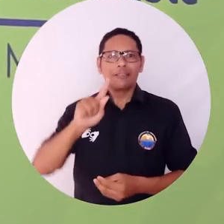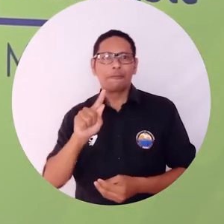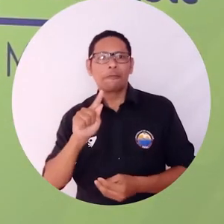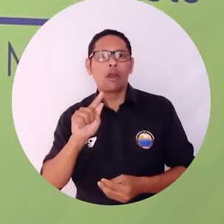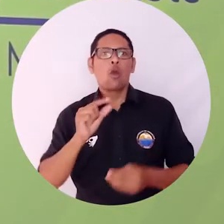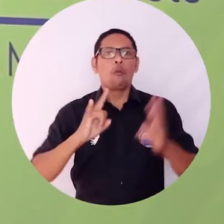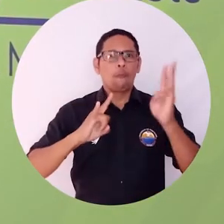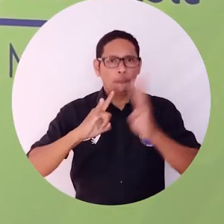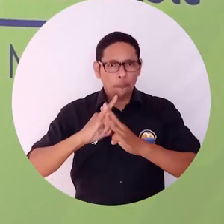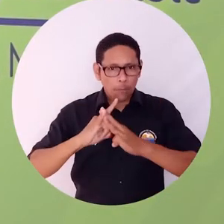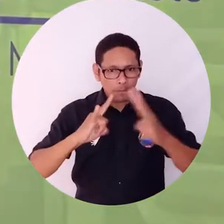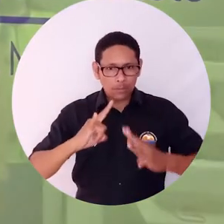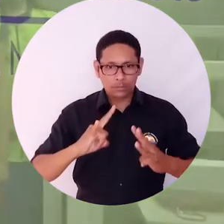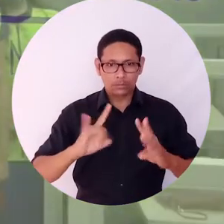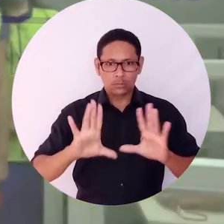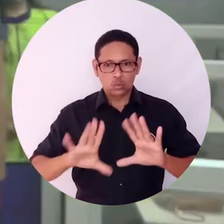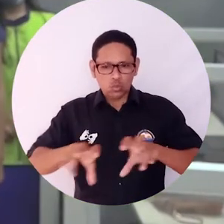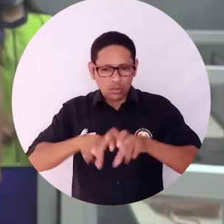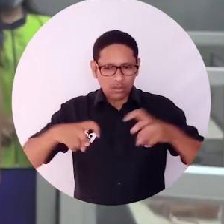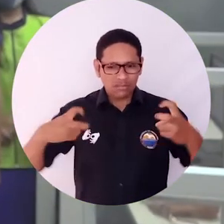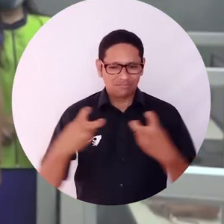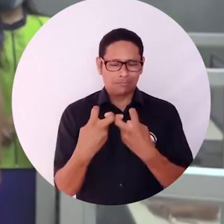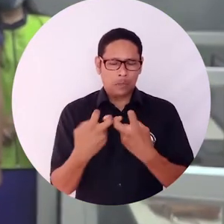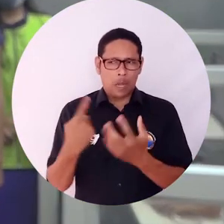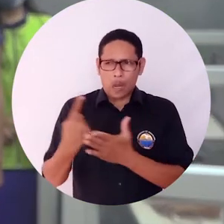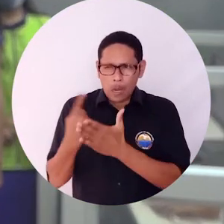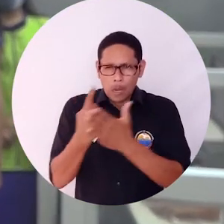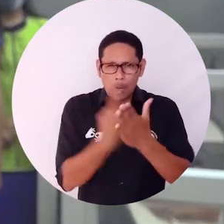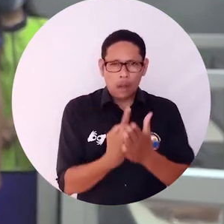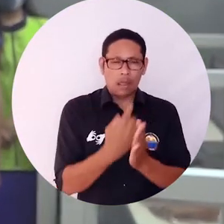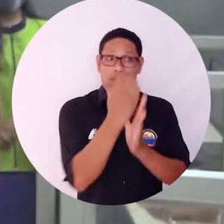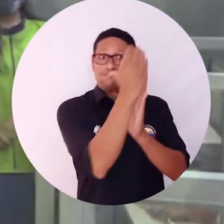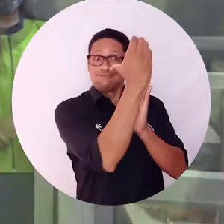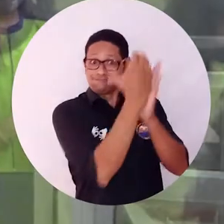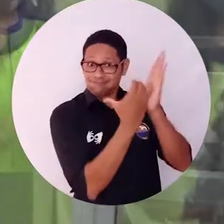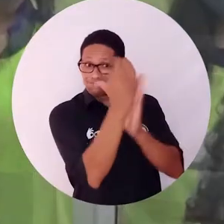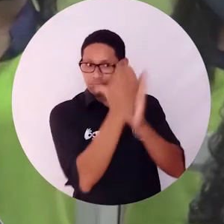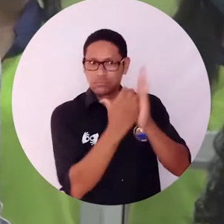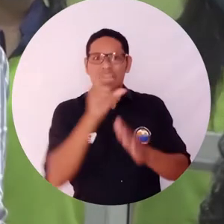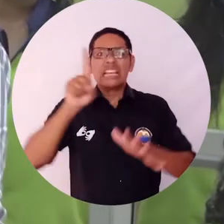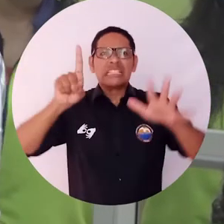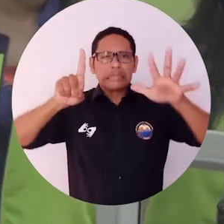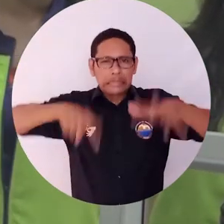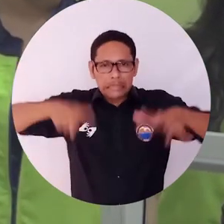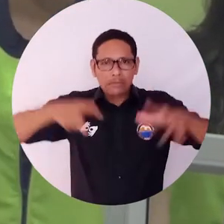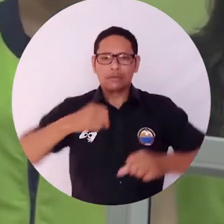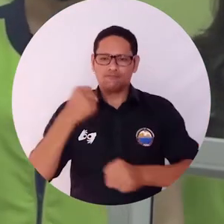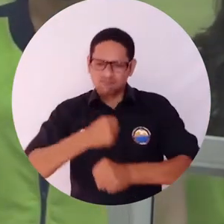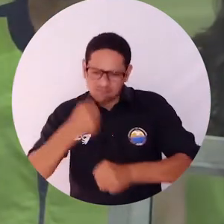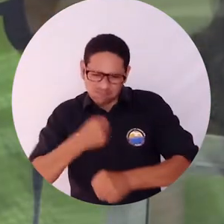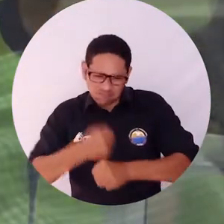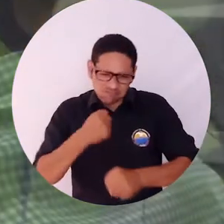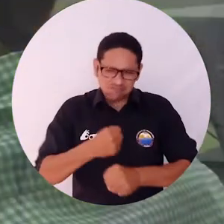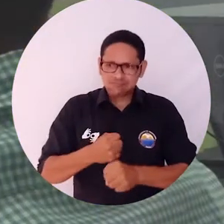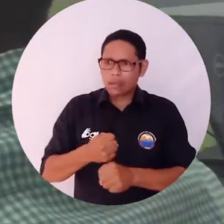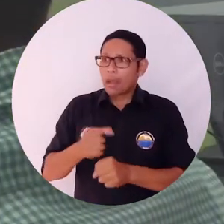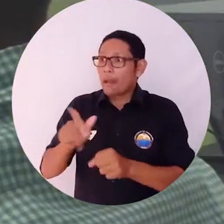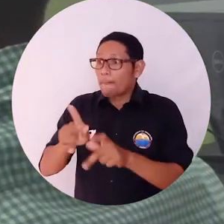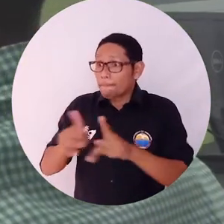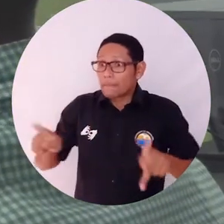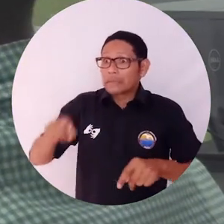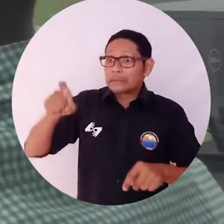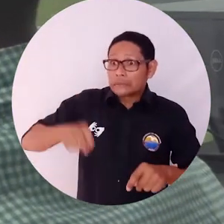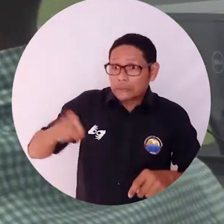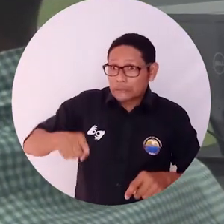del consultorio empresarial y contable. Los jóvenes certificaron cumplieron con 6 meses de trabajo en el consultorio, brindando asesorías para generar